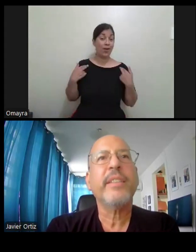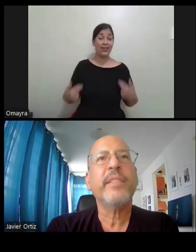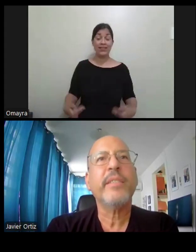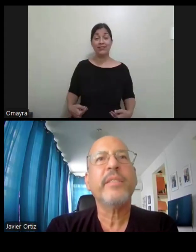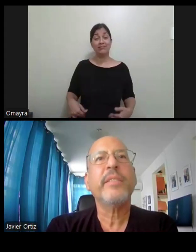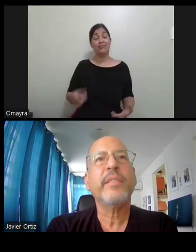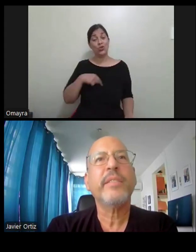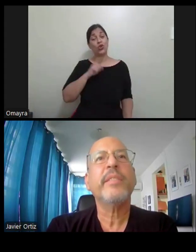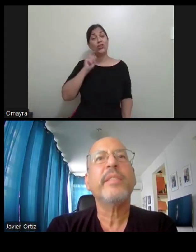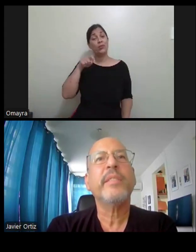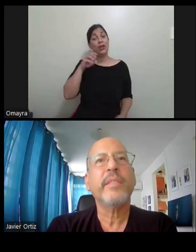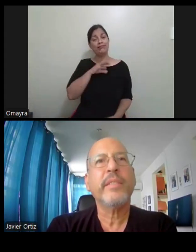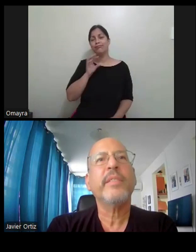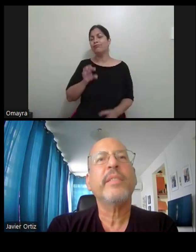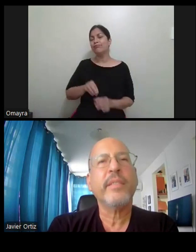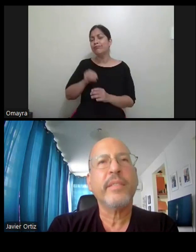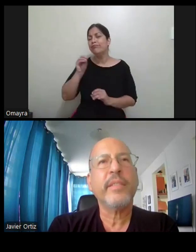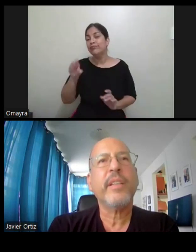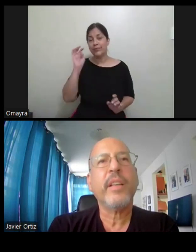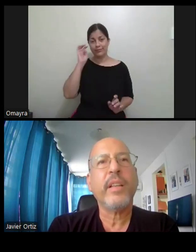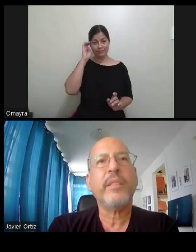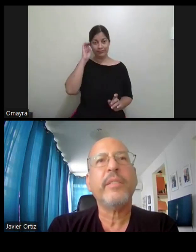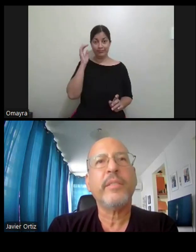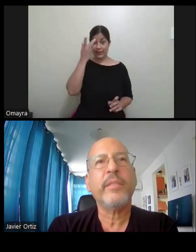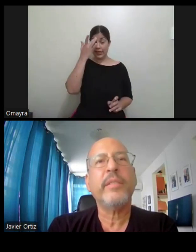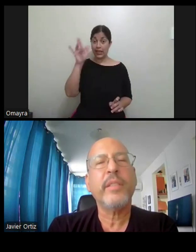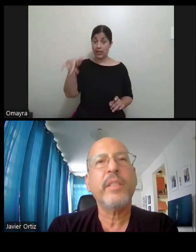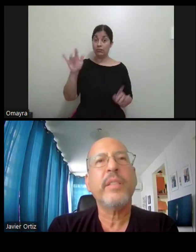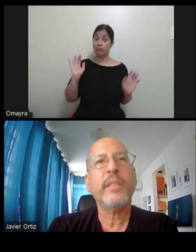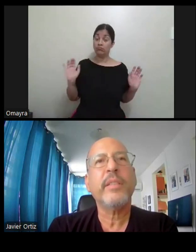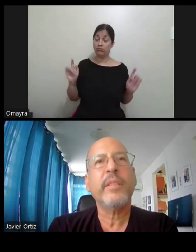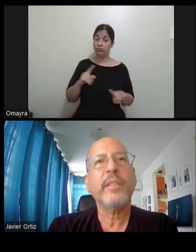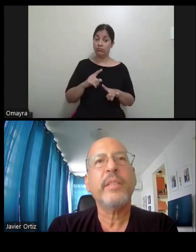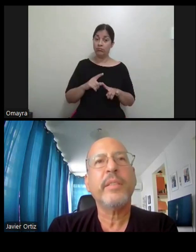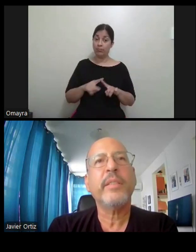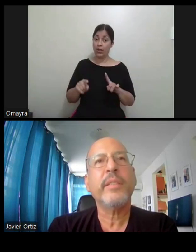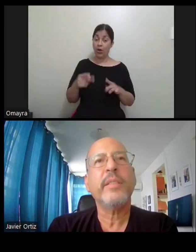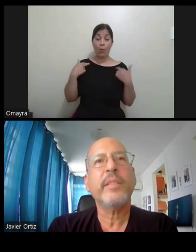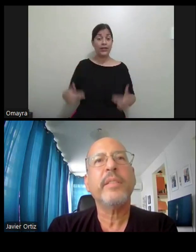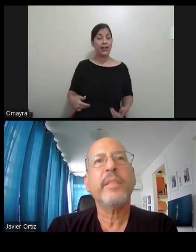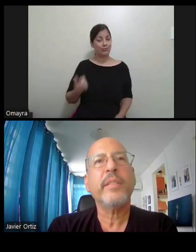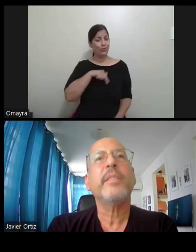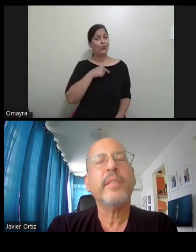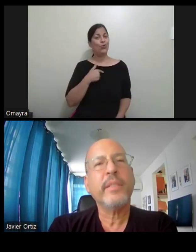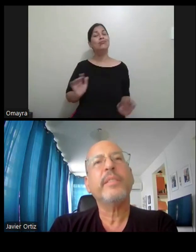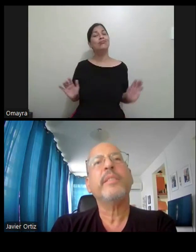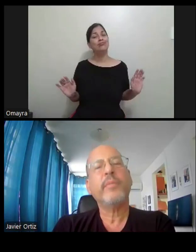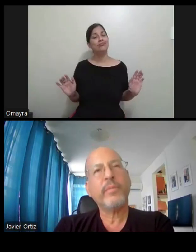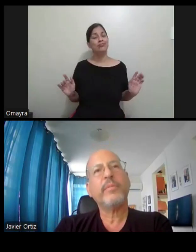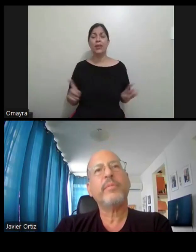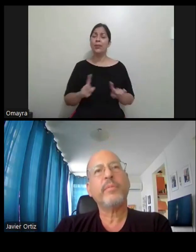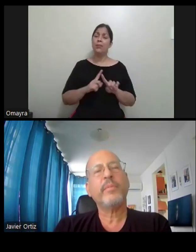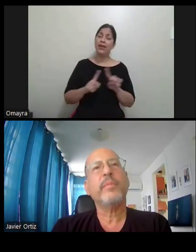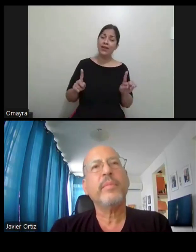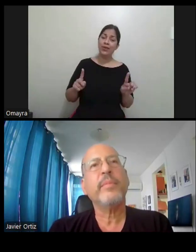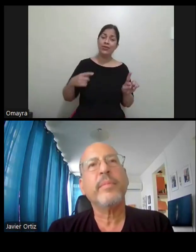poner nosotros, pues la inteligencia está ahí para uno, ¿verdad?, utilizarla, pero la humanidad se la pone uno. Pero ahí es que